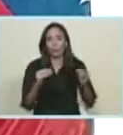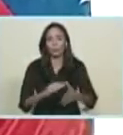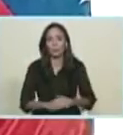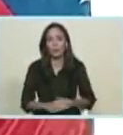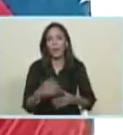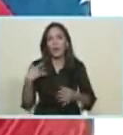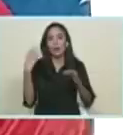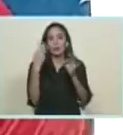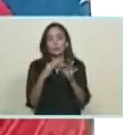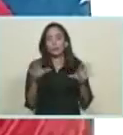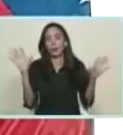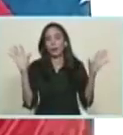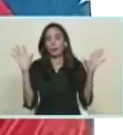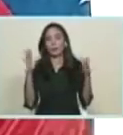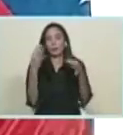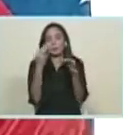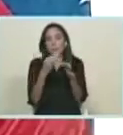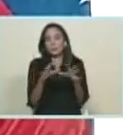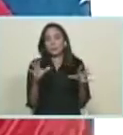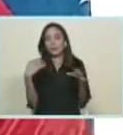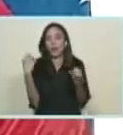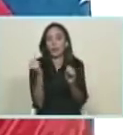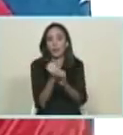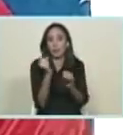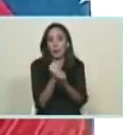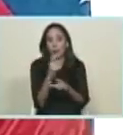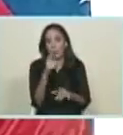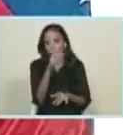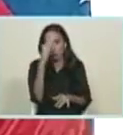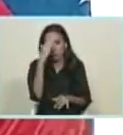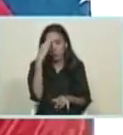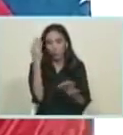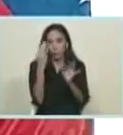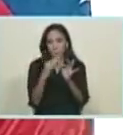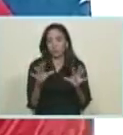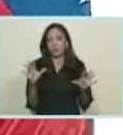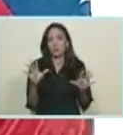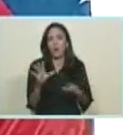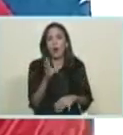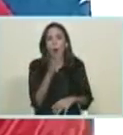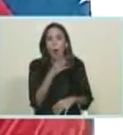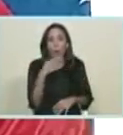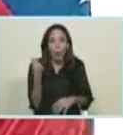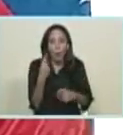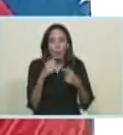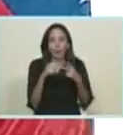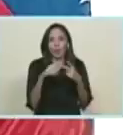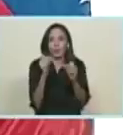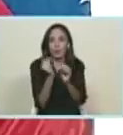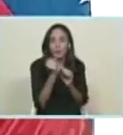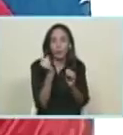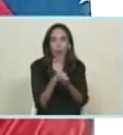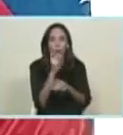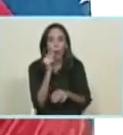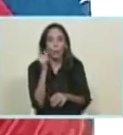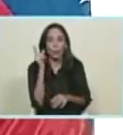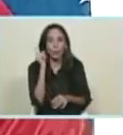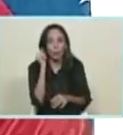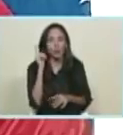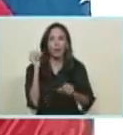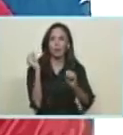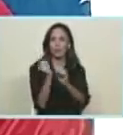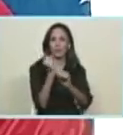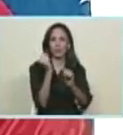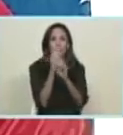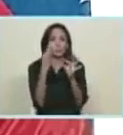No por casualidad, compañeros trabajadores, juventud petrolera del país, no es por casualidad